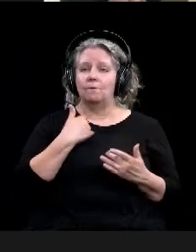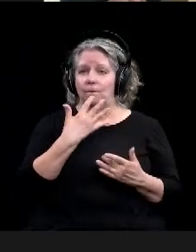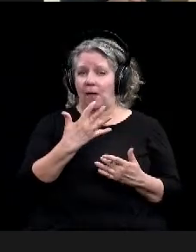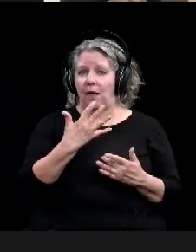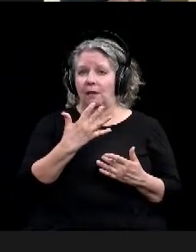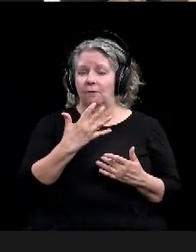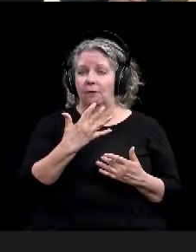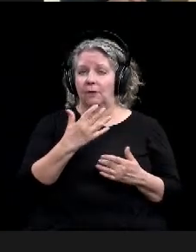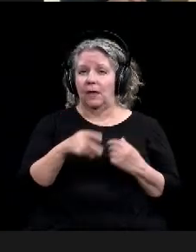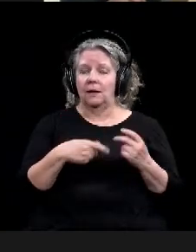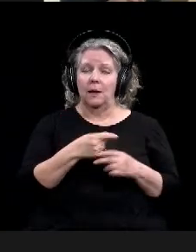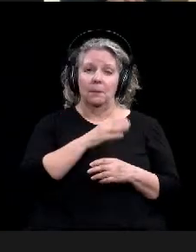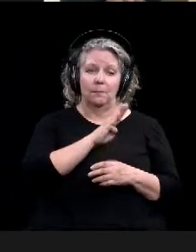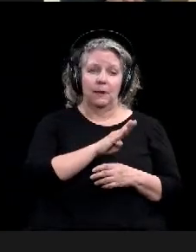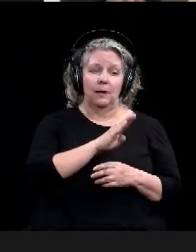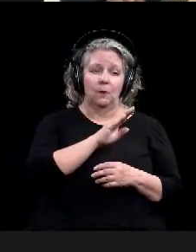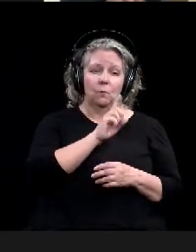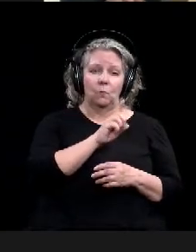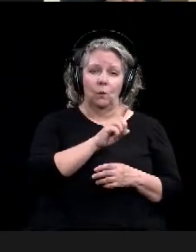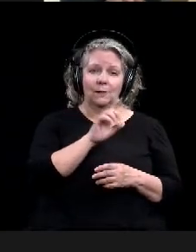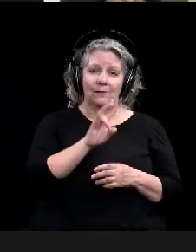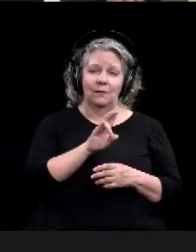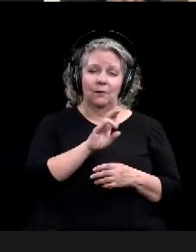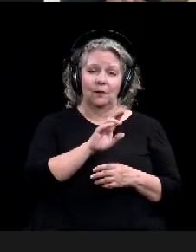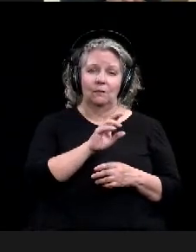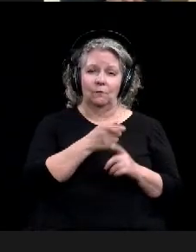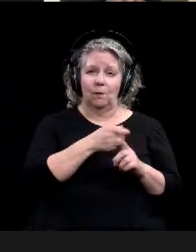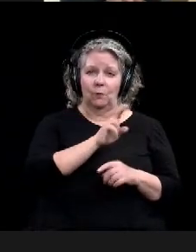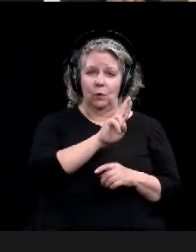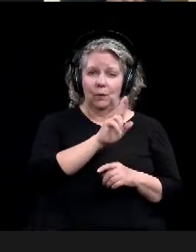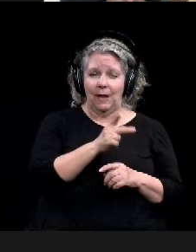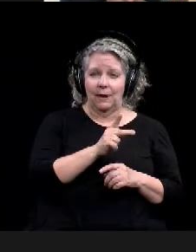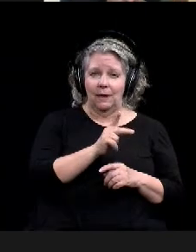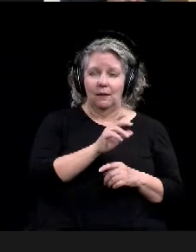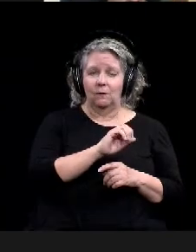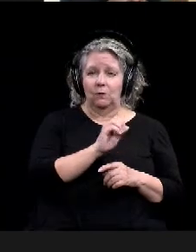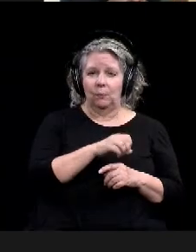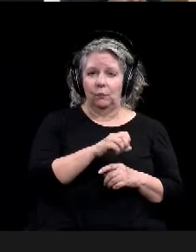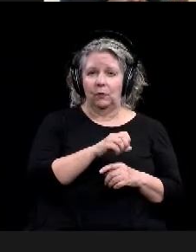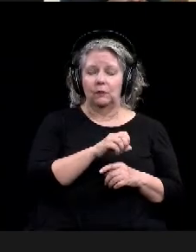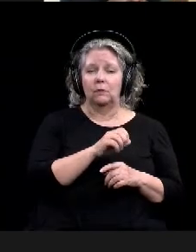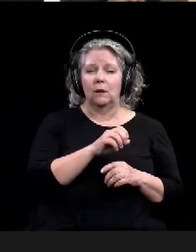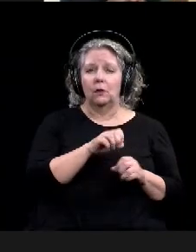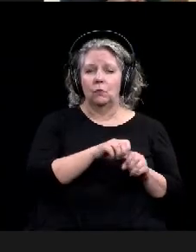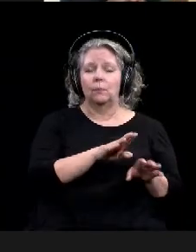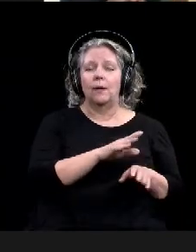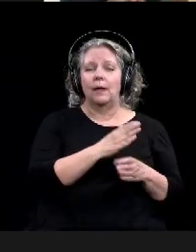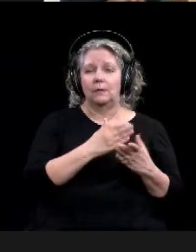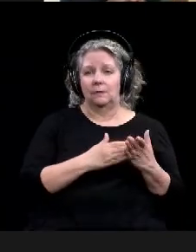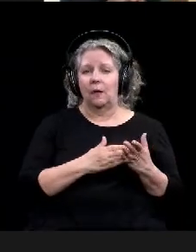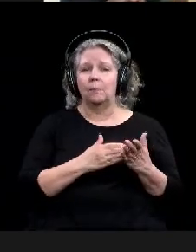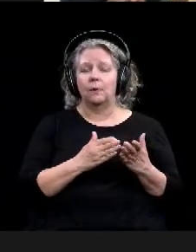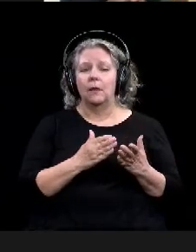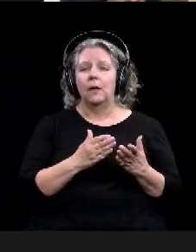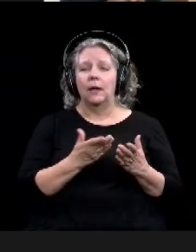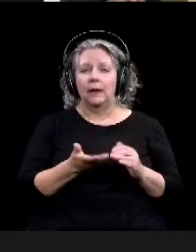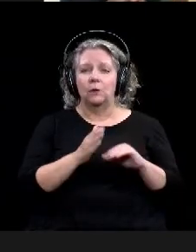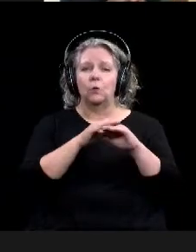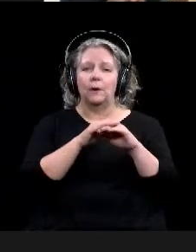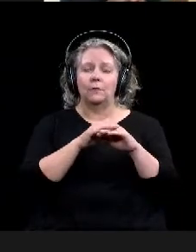incremento 50% y ha incrementado de las fatales en